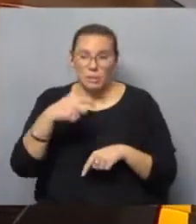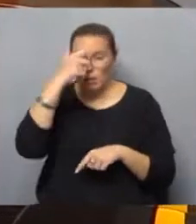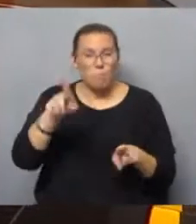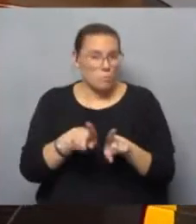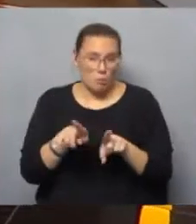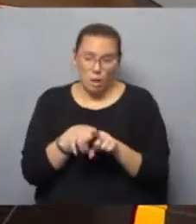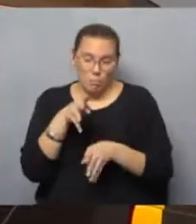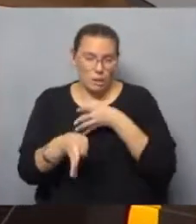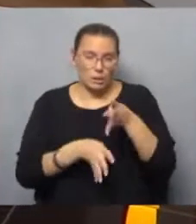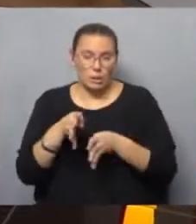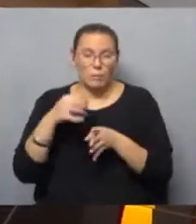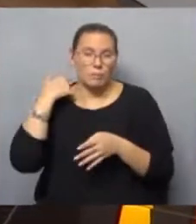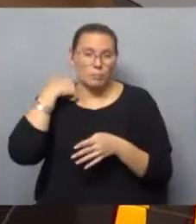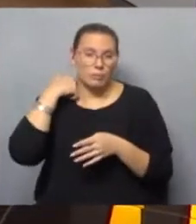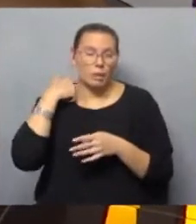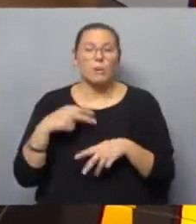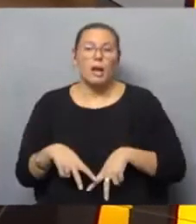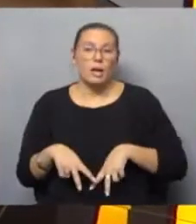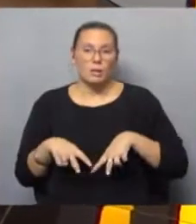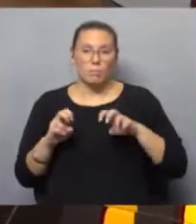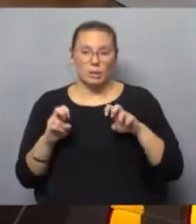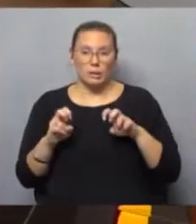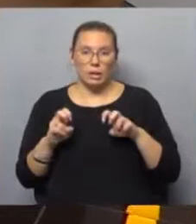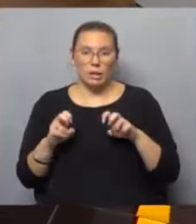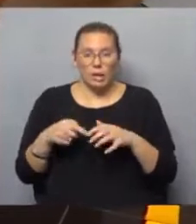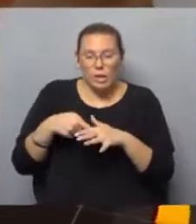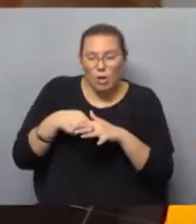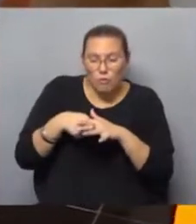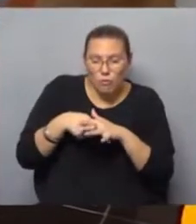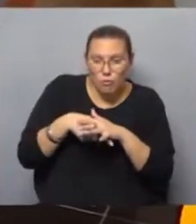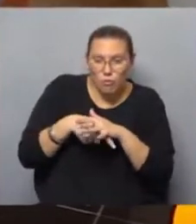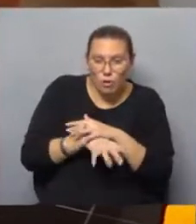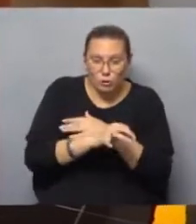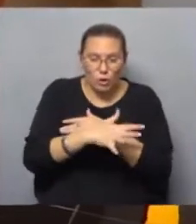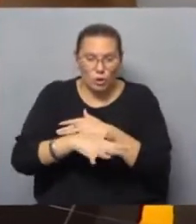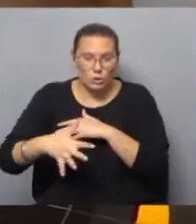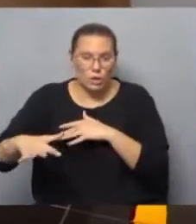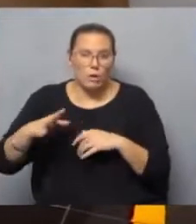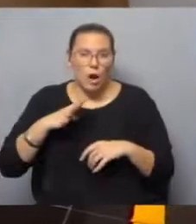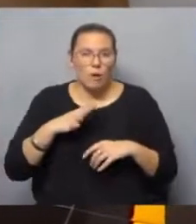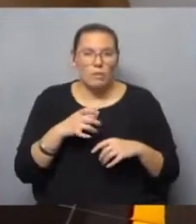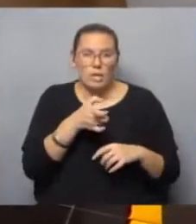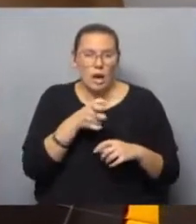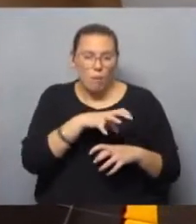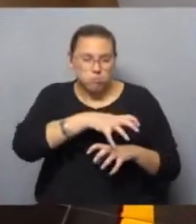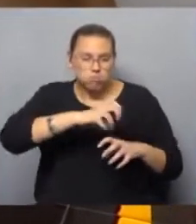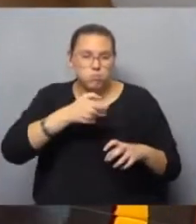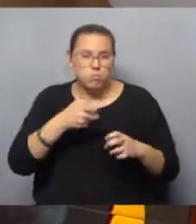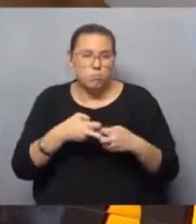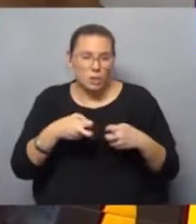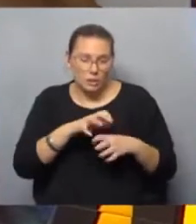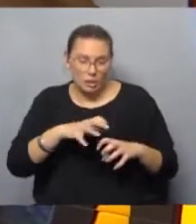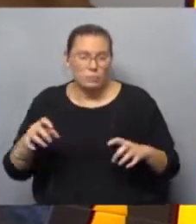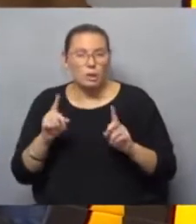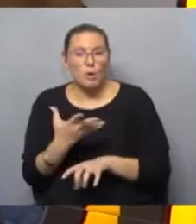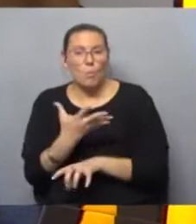sonar para estudiar que en el fondo oceánico existían cordilleras, y a partir de qué son esas cordilleras estudiar también lo que fue el magnetismo, que